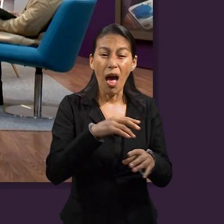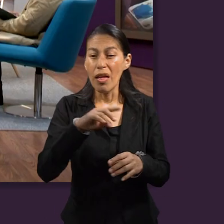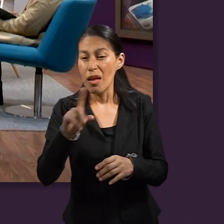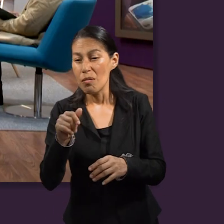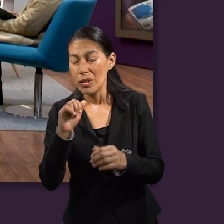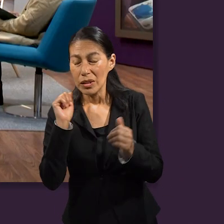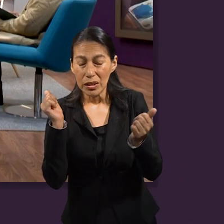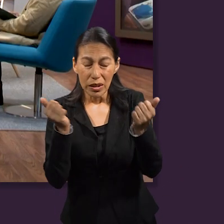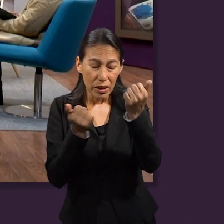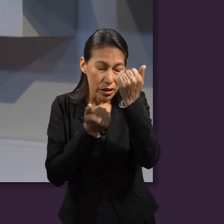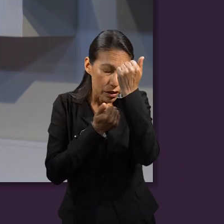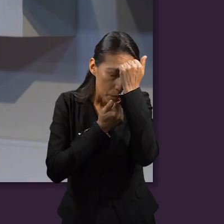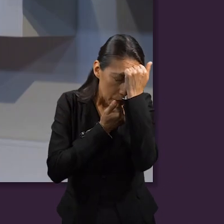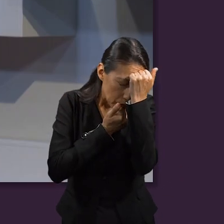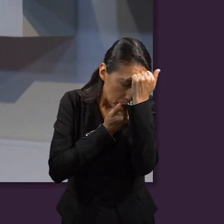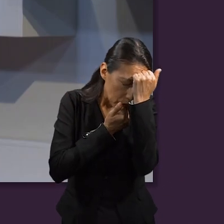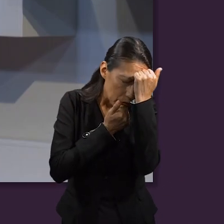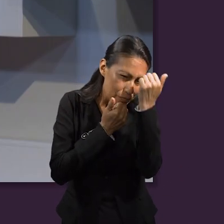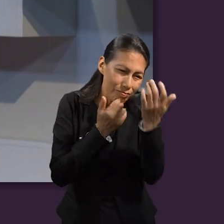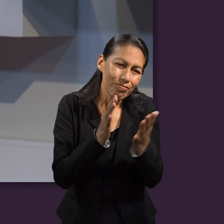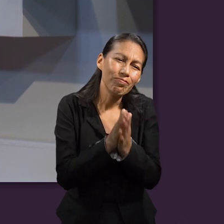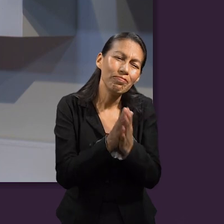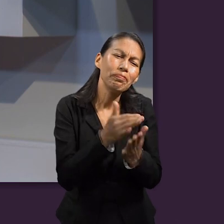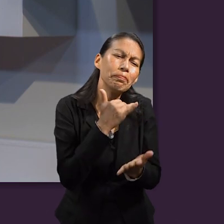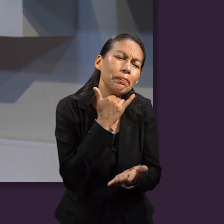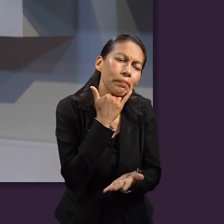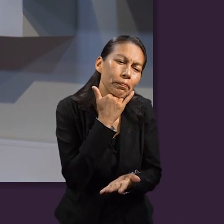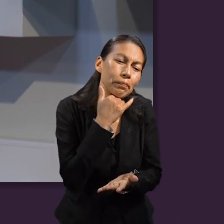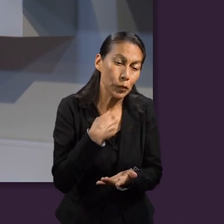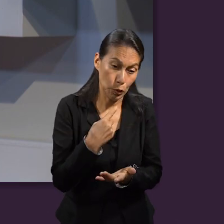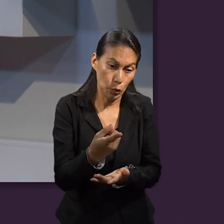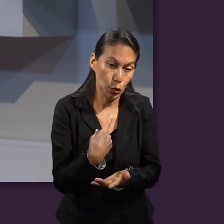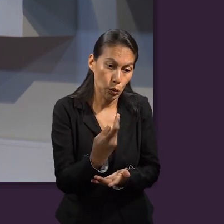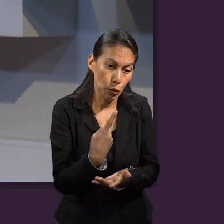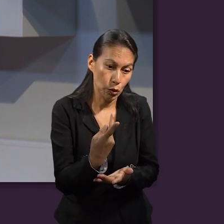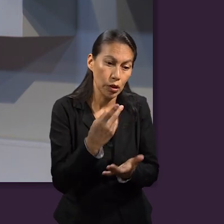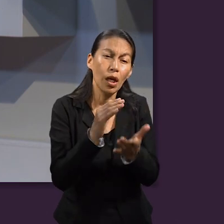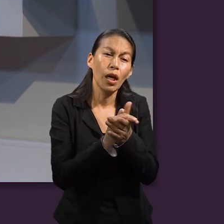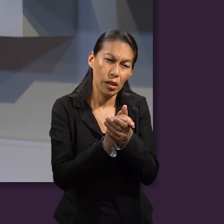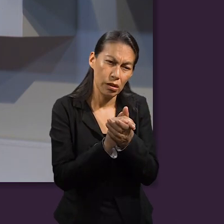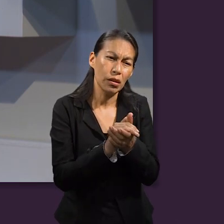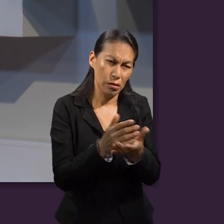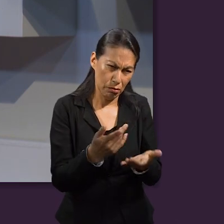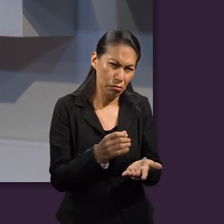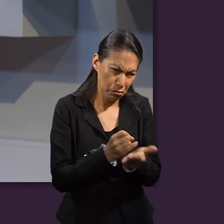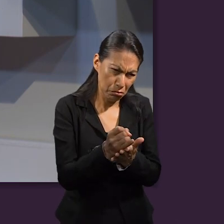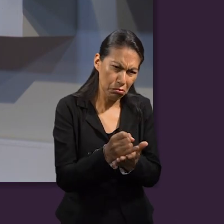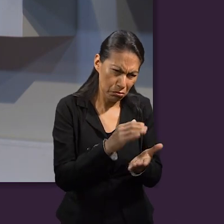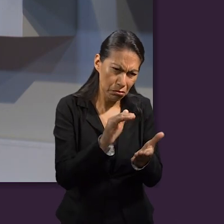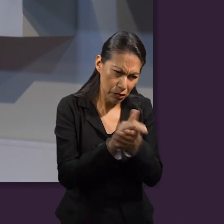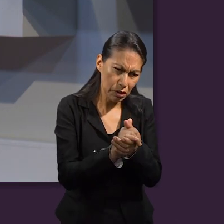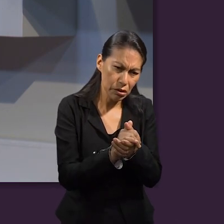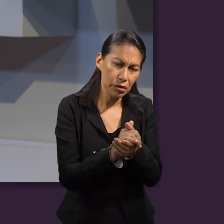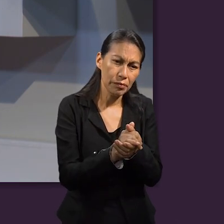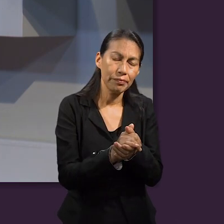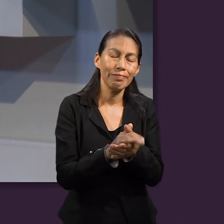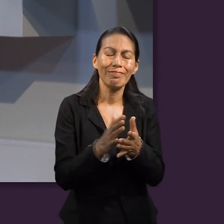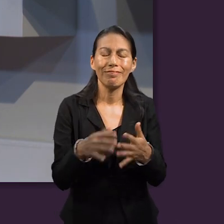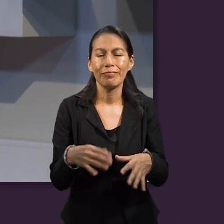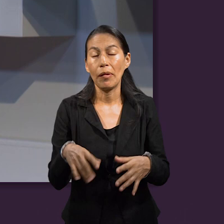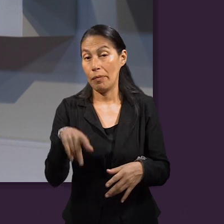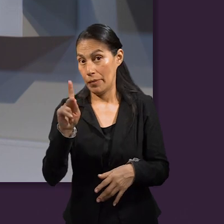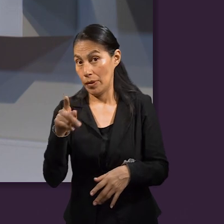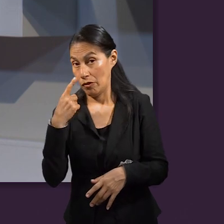divina y decide casarse con ella pero hay otra situación que también